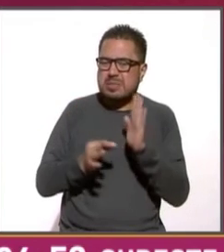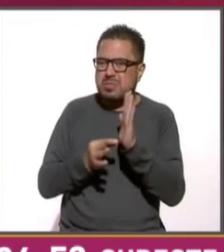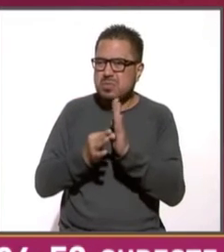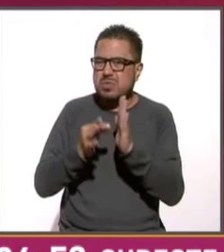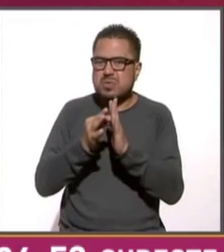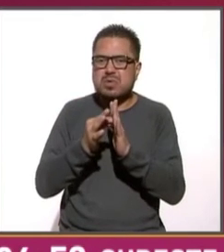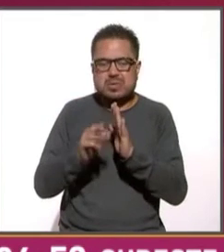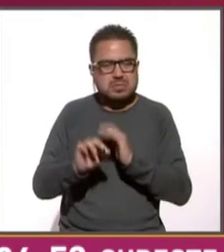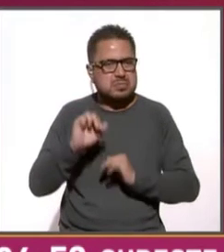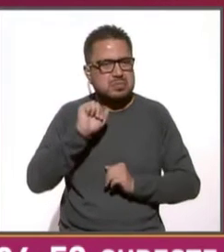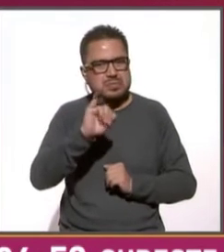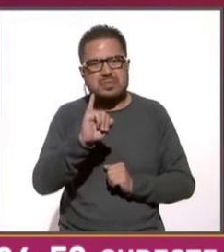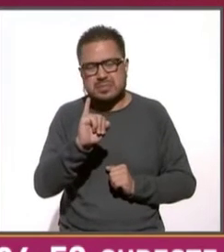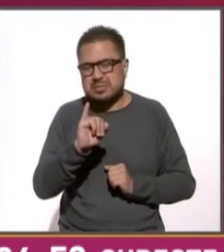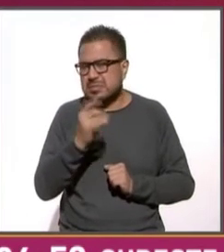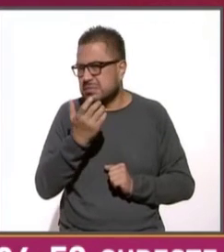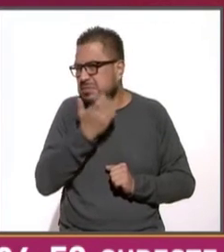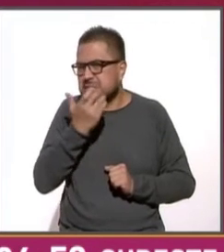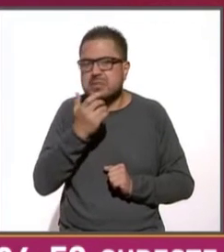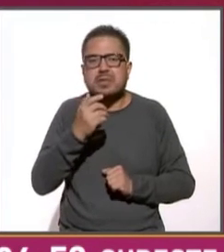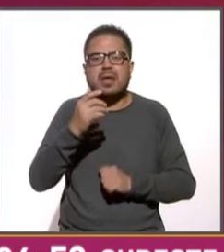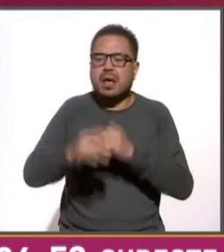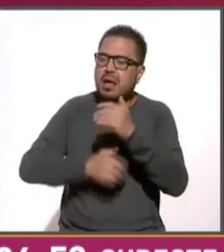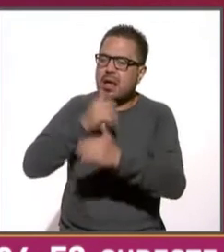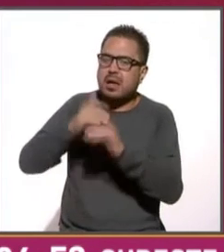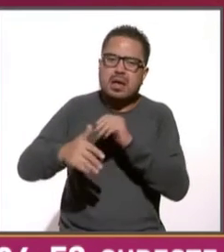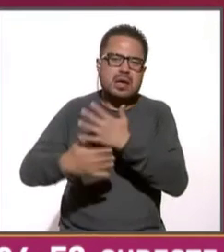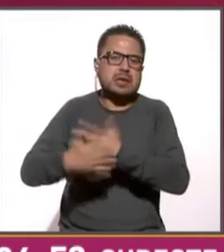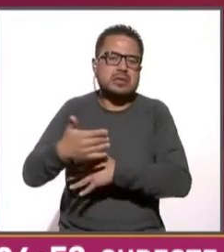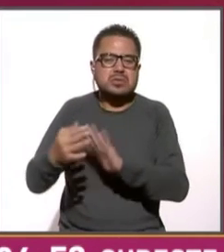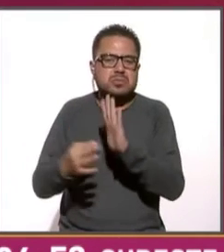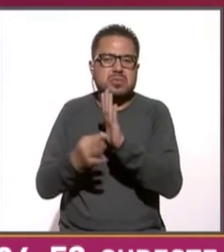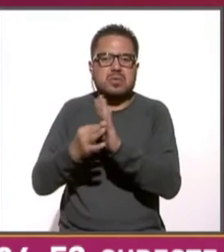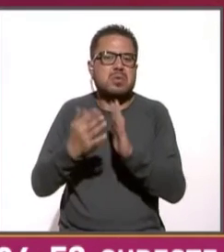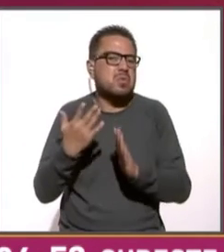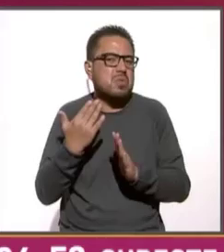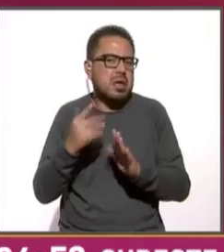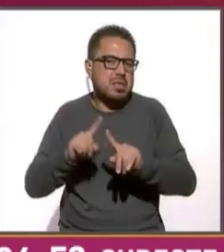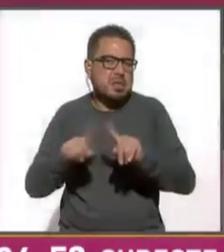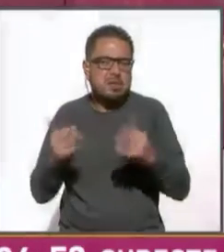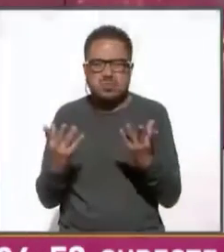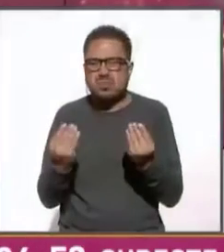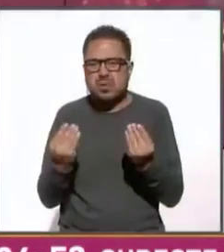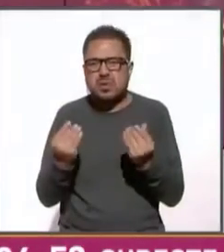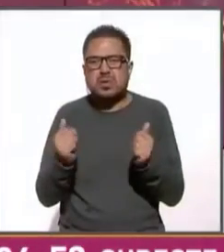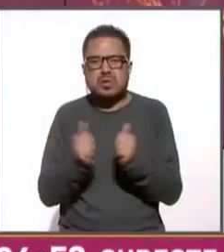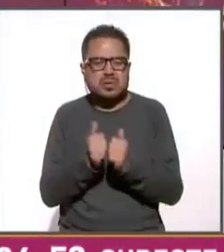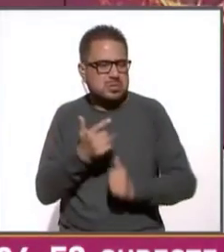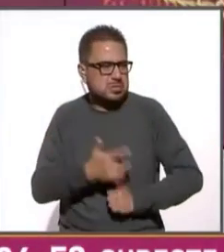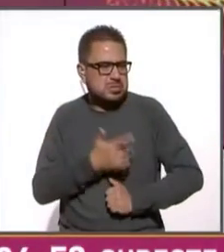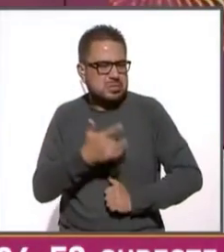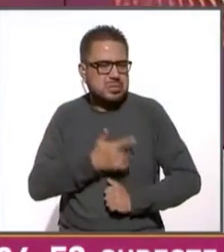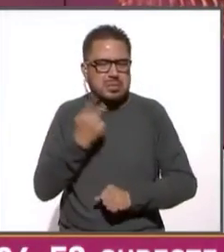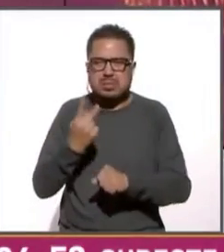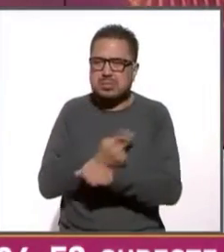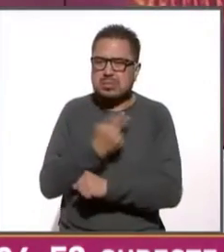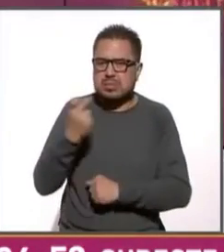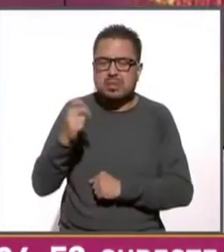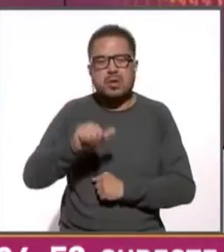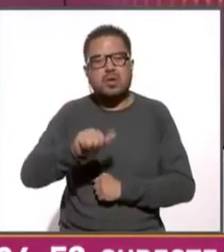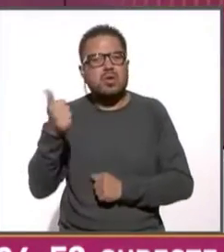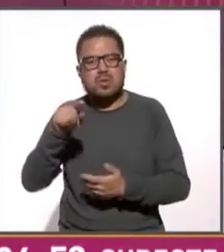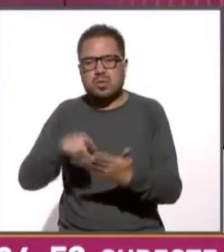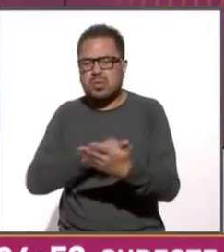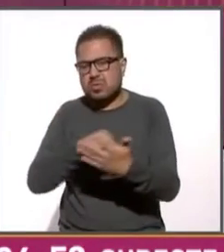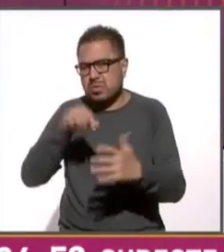o menos. Prácticamente, ¿no? y al final fueron 15, ¿no? Entonces no hubo tanta diferencia entre lo que se esperaba y lo que pasó. La otra elección